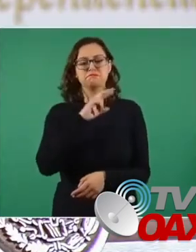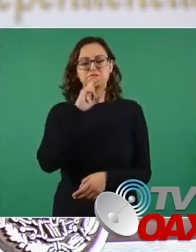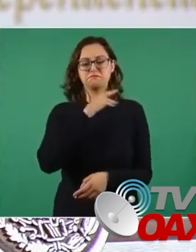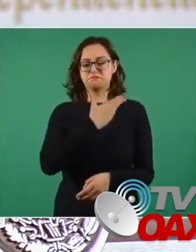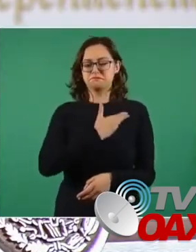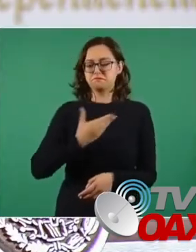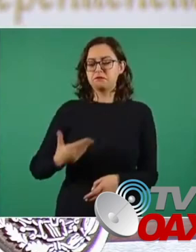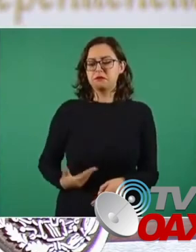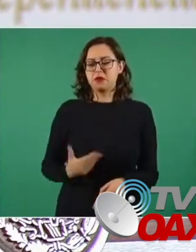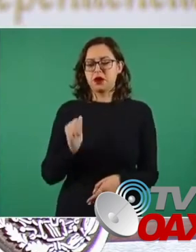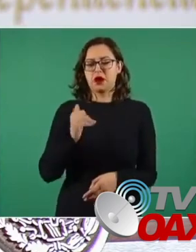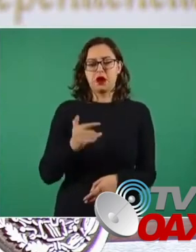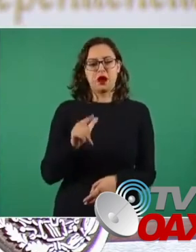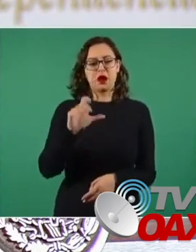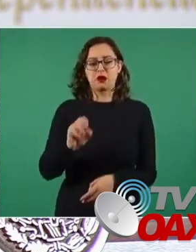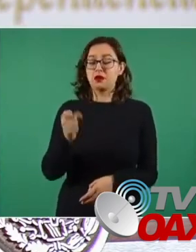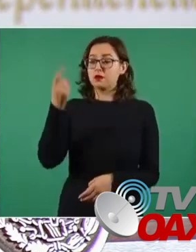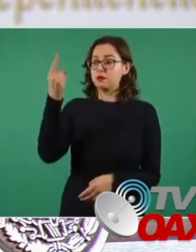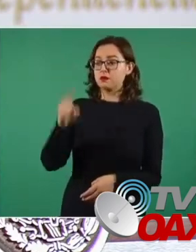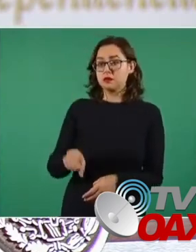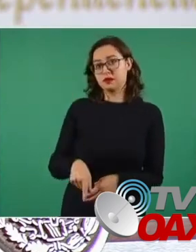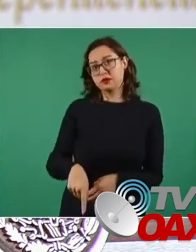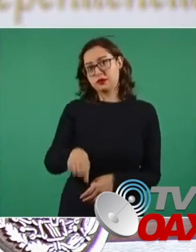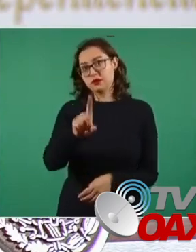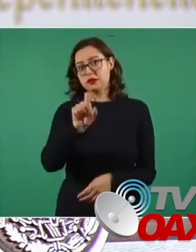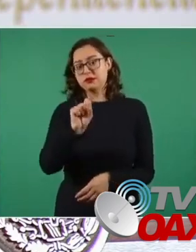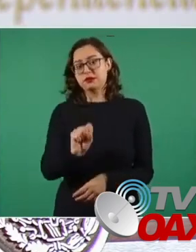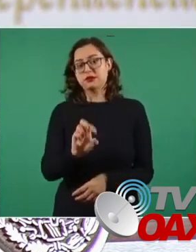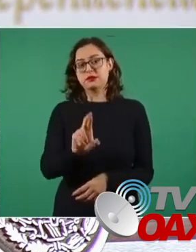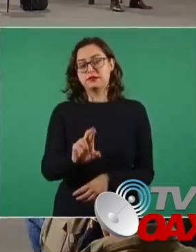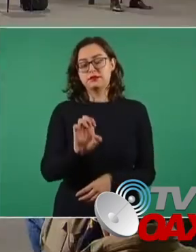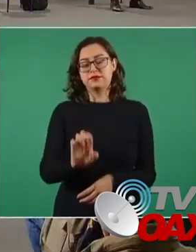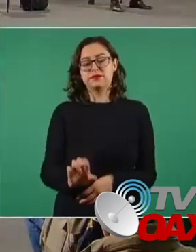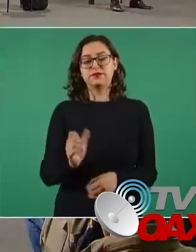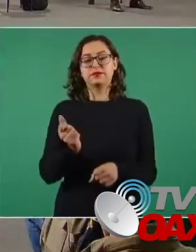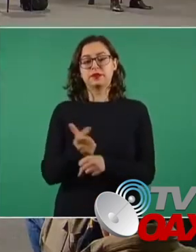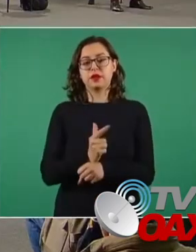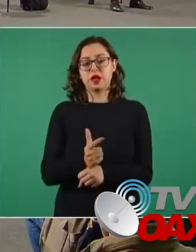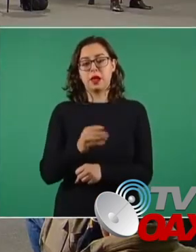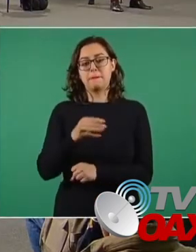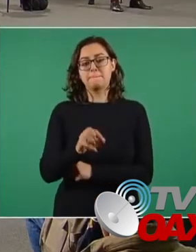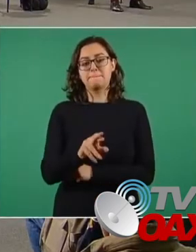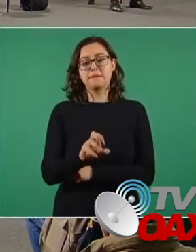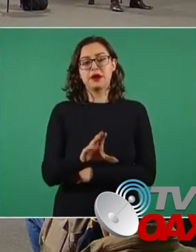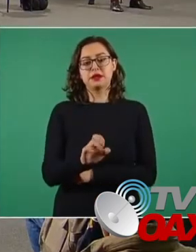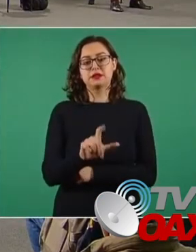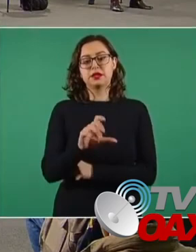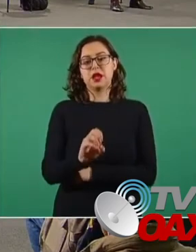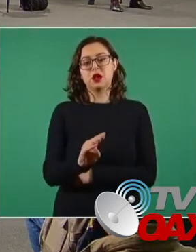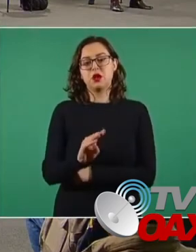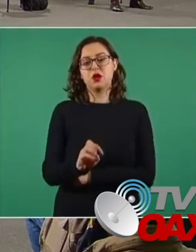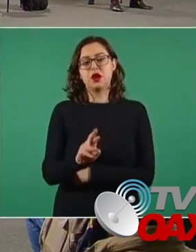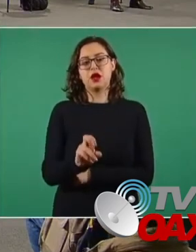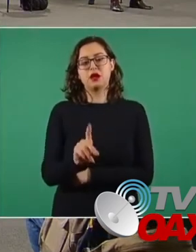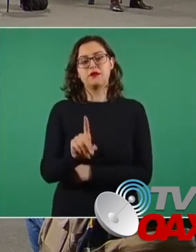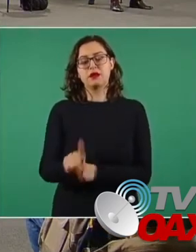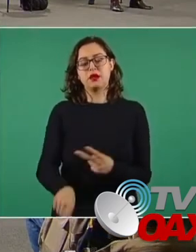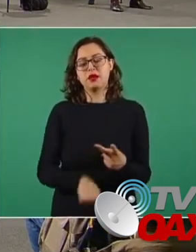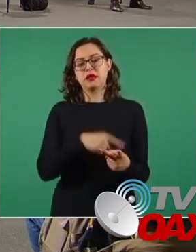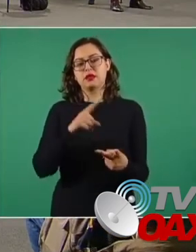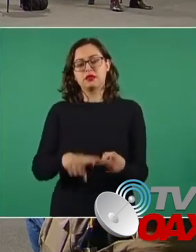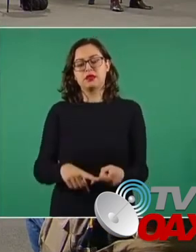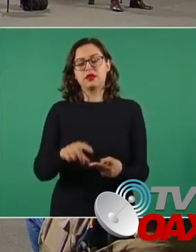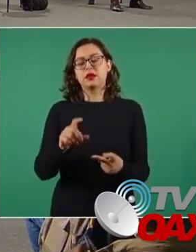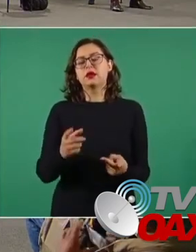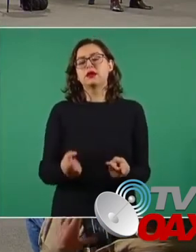de Relaciones Exteriores, con el licenciado Marcelo Ebrard, con el general secretario Luis Crescencio Sandoval